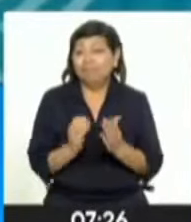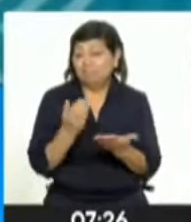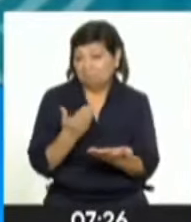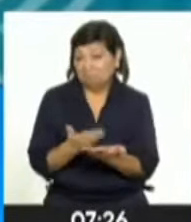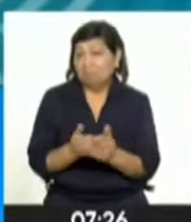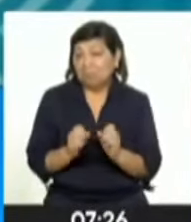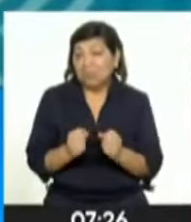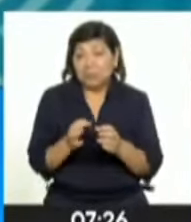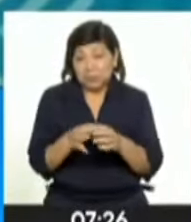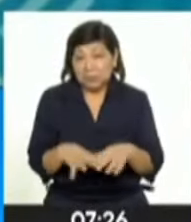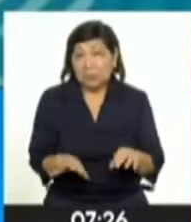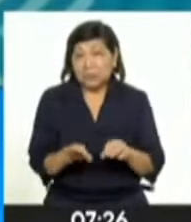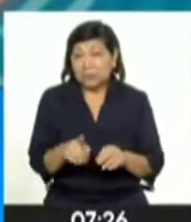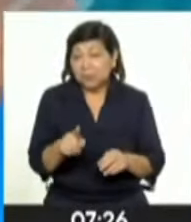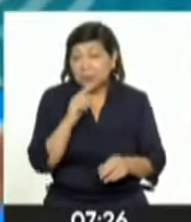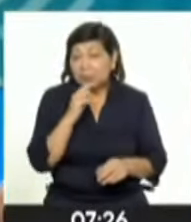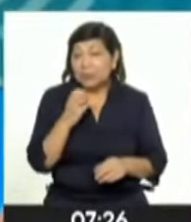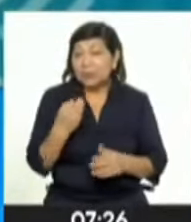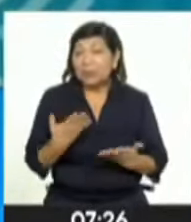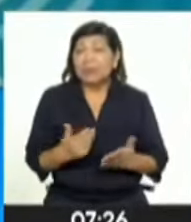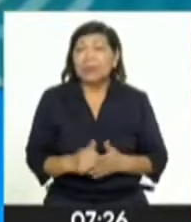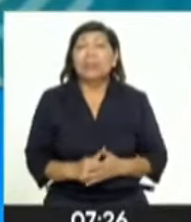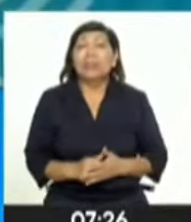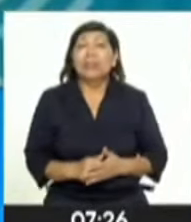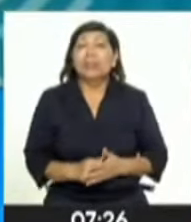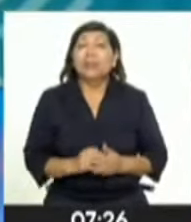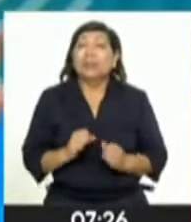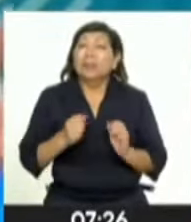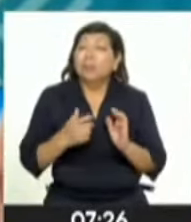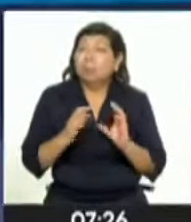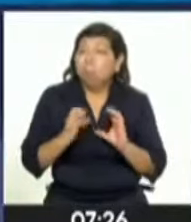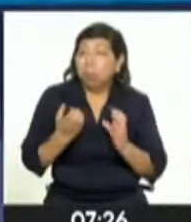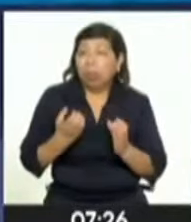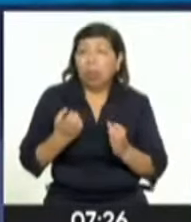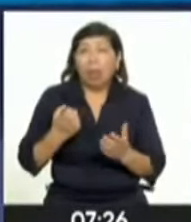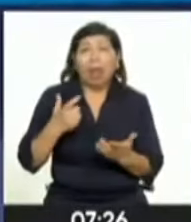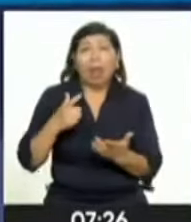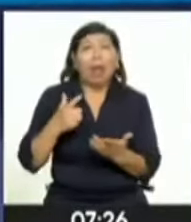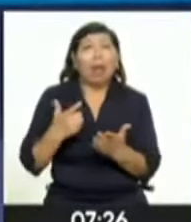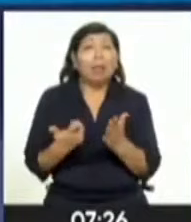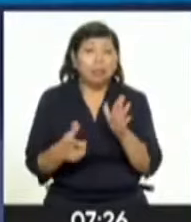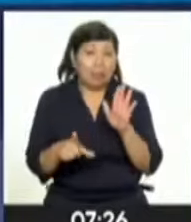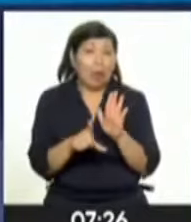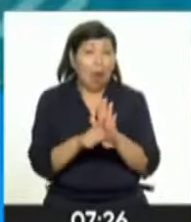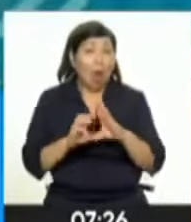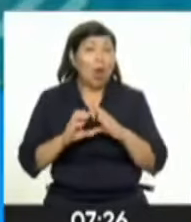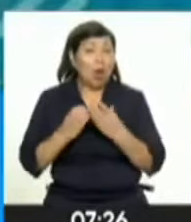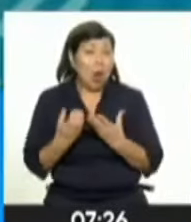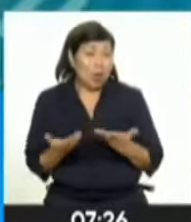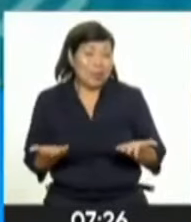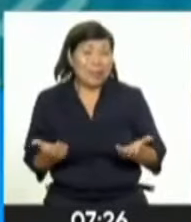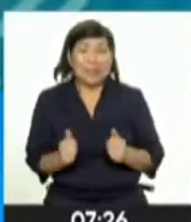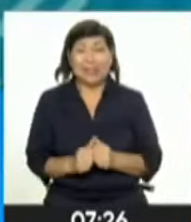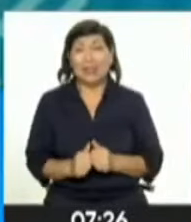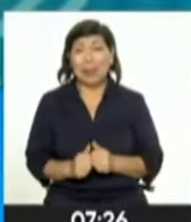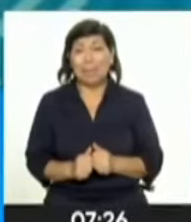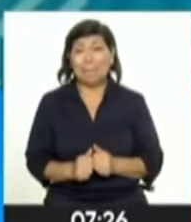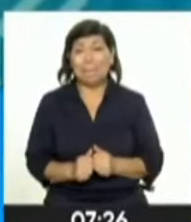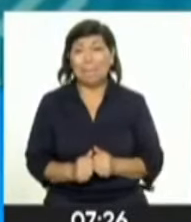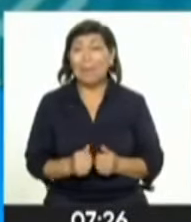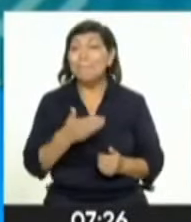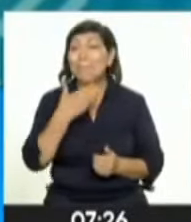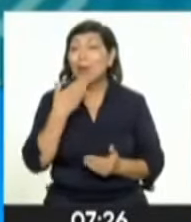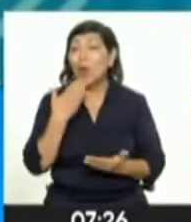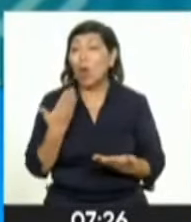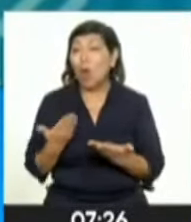propuestas importantes que usted nos comentará, y a nivel de poder legislativo también hay otras propuestas, ¿no? Con respecto, por ejemplo, a la